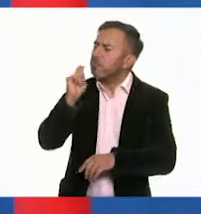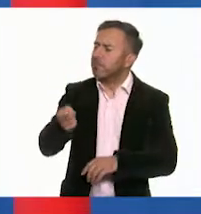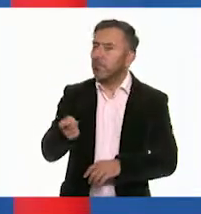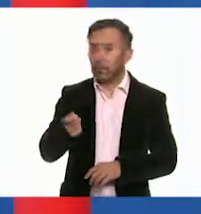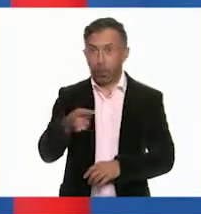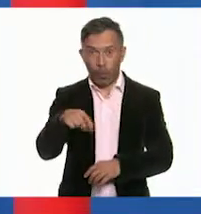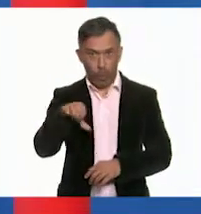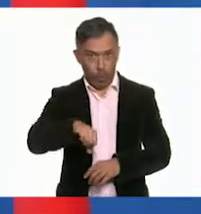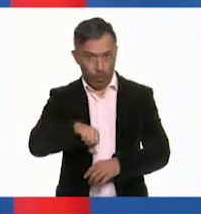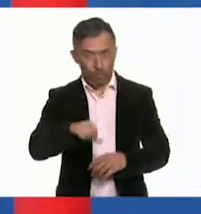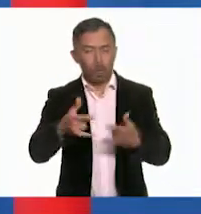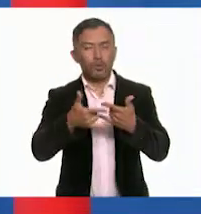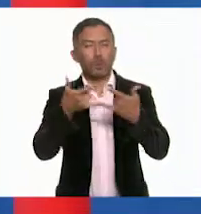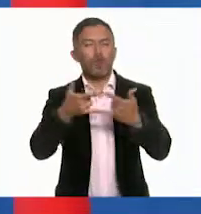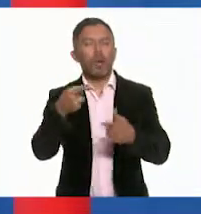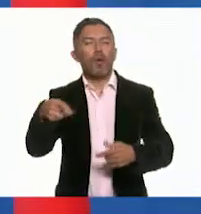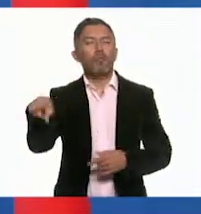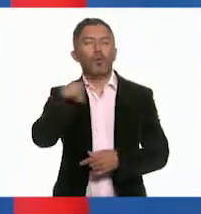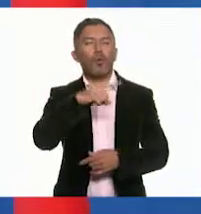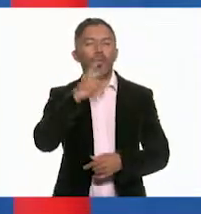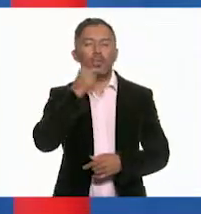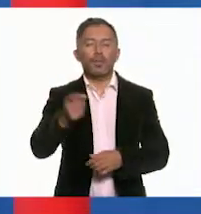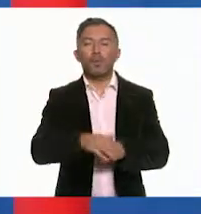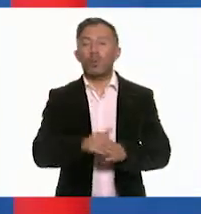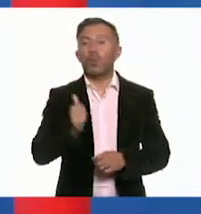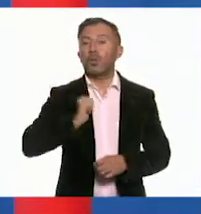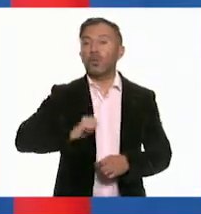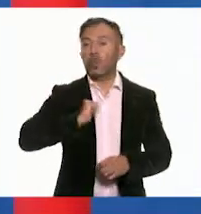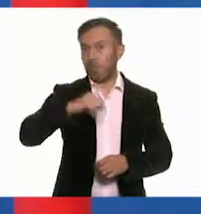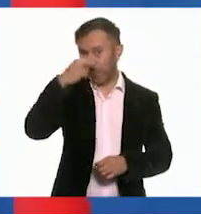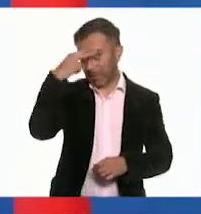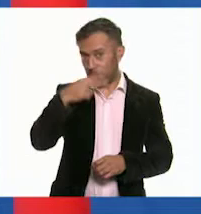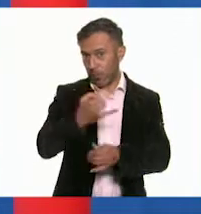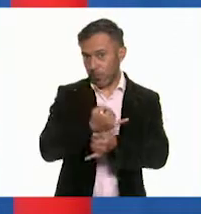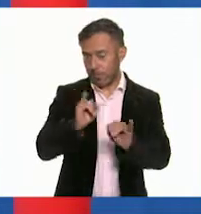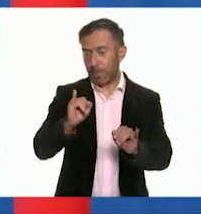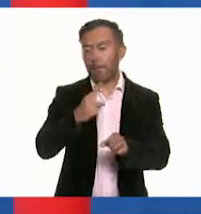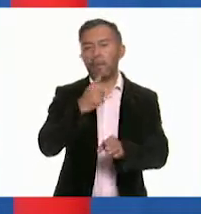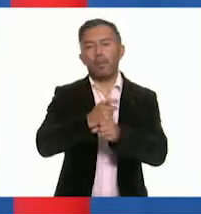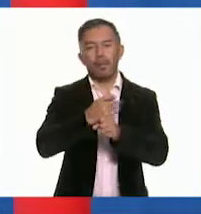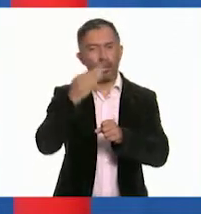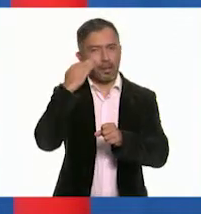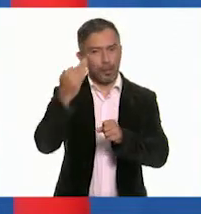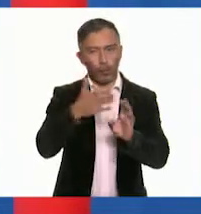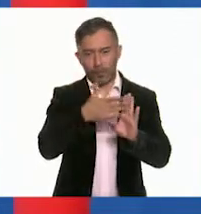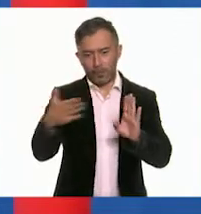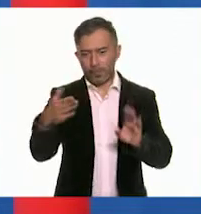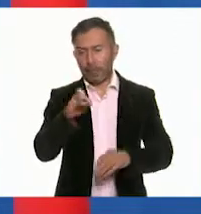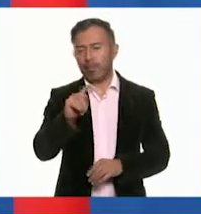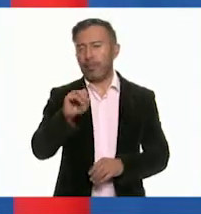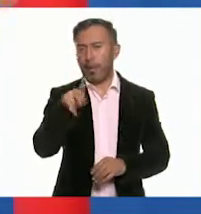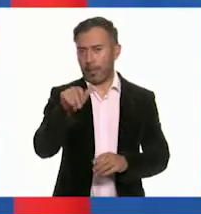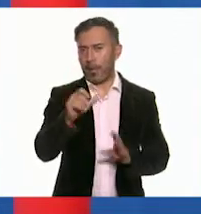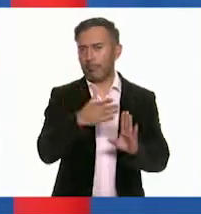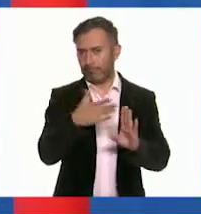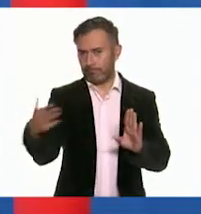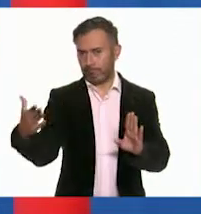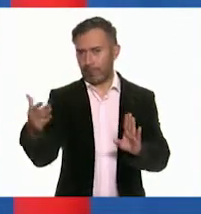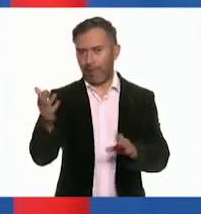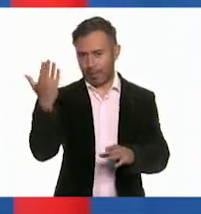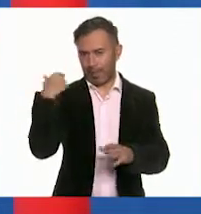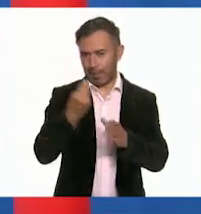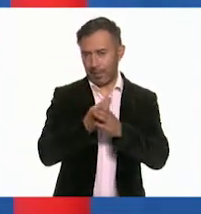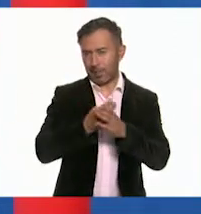muchos historiadores han denominado la primera etapa de la independencia, que, como mencionamos en clases anteriores, va del 16